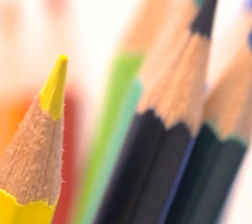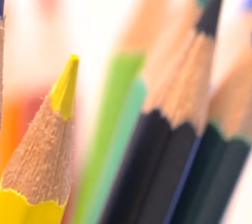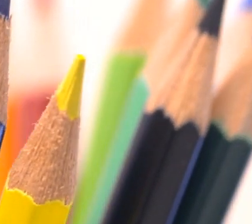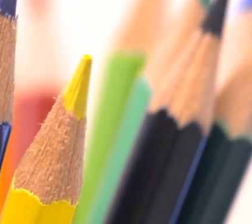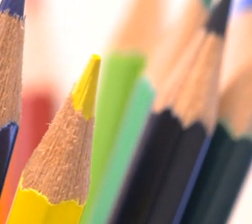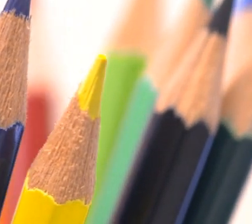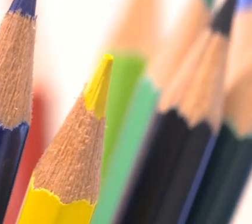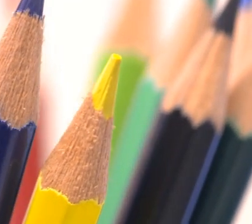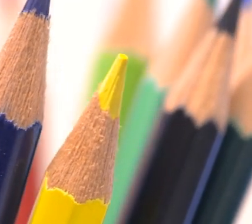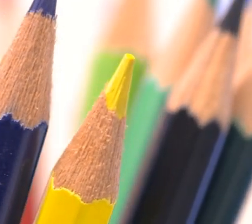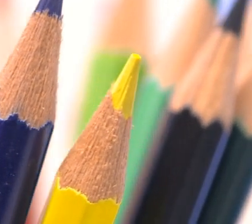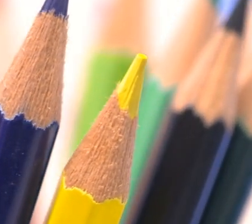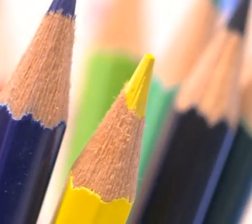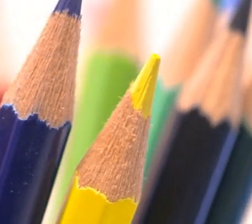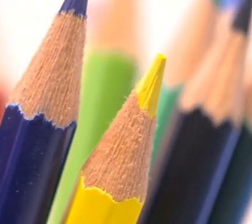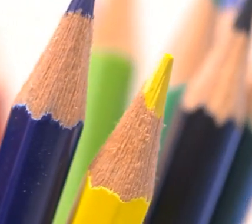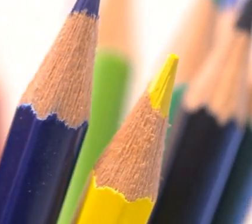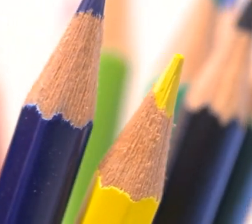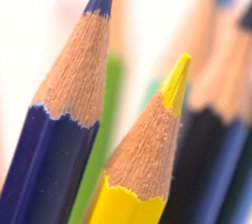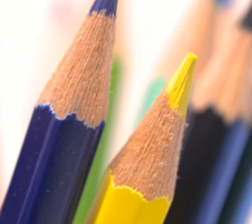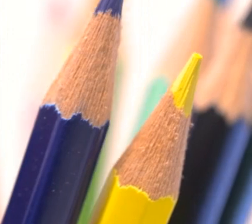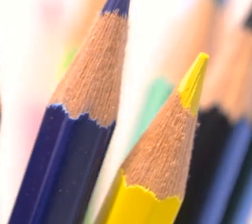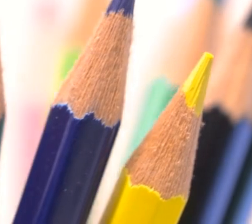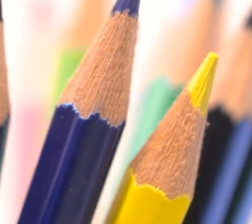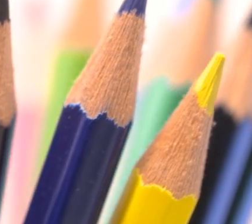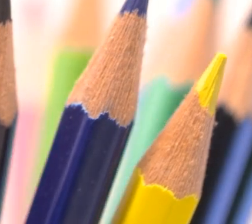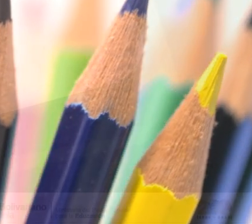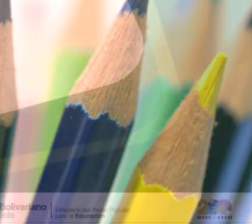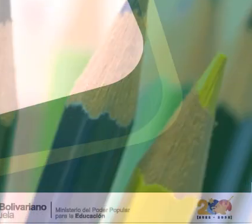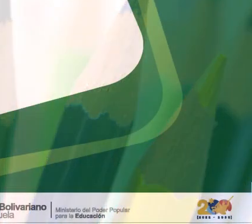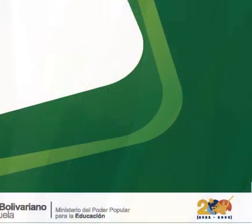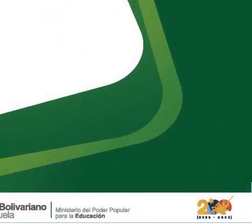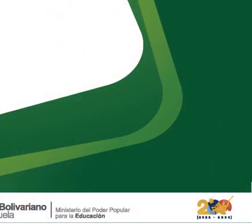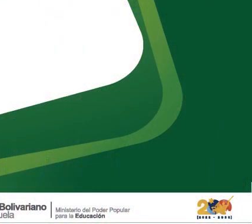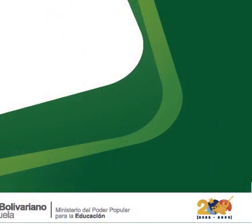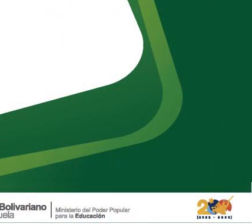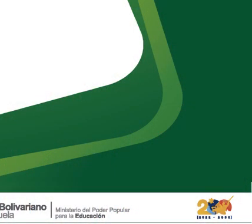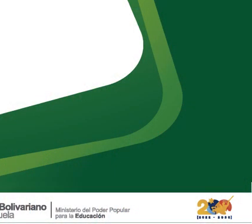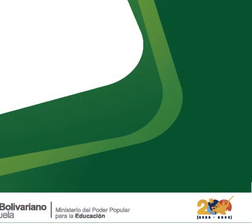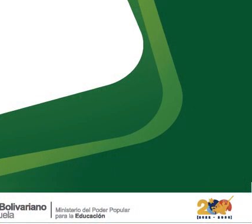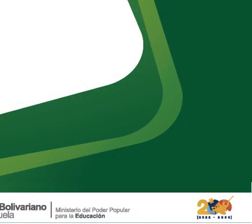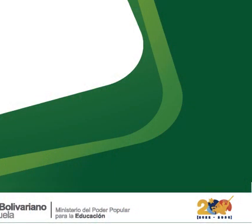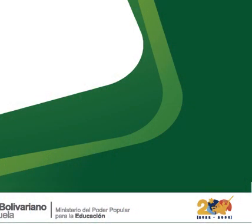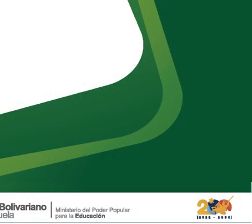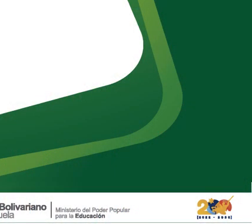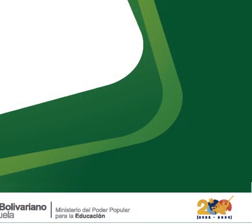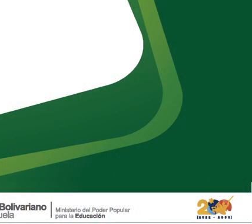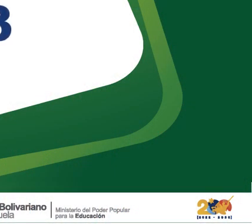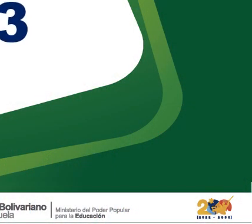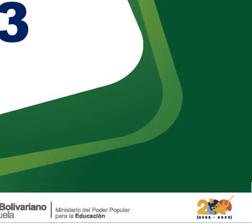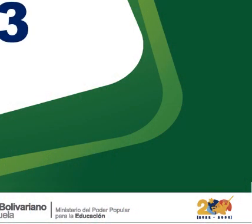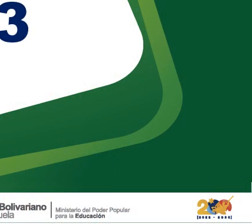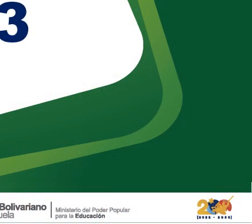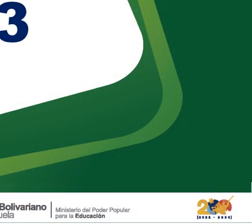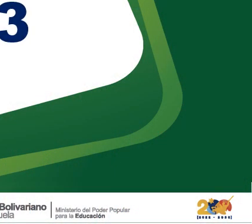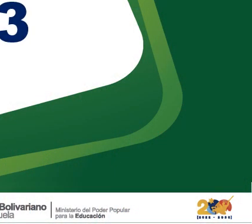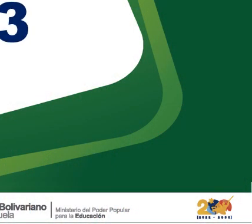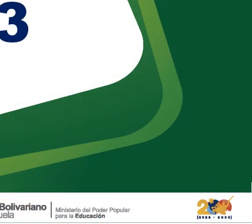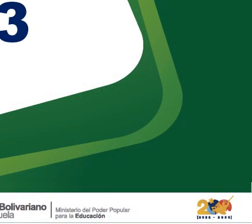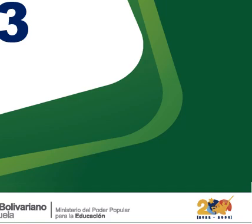El Ministerio del Poder Popular para la Educación presenta Calendario Escolar Año